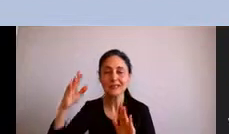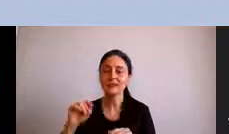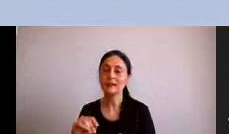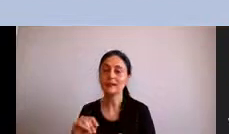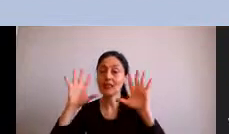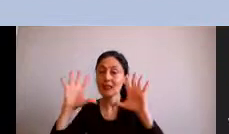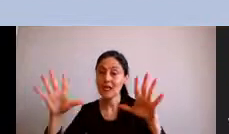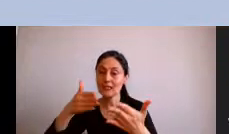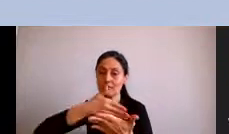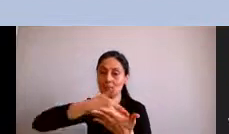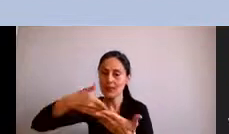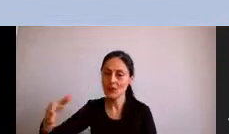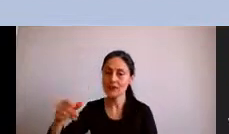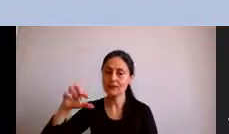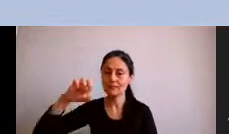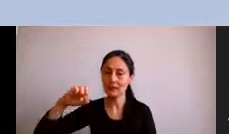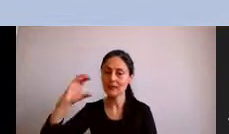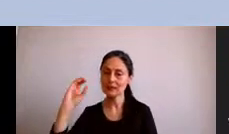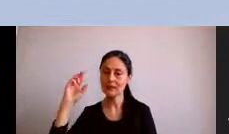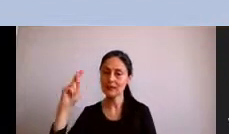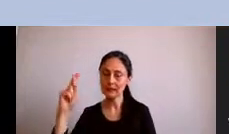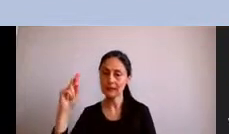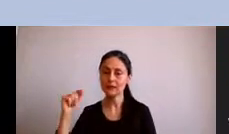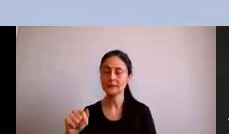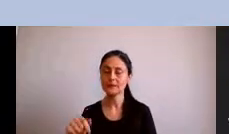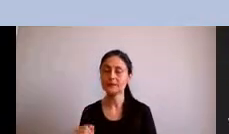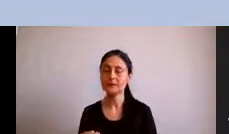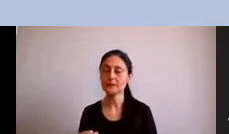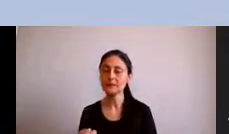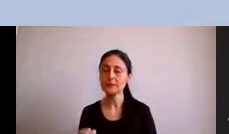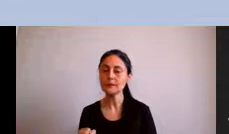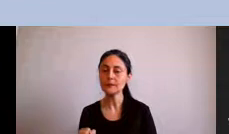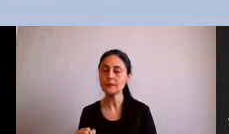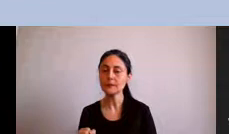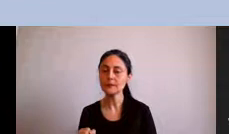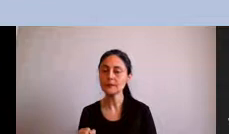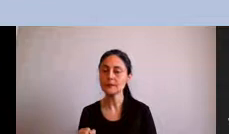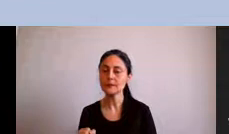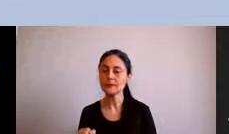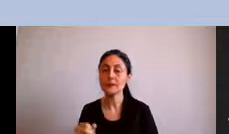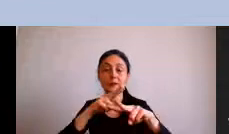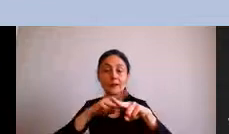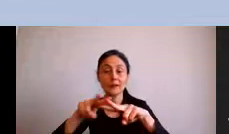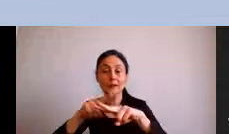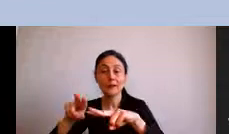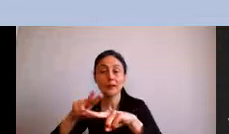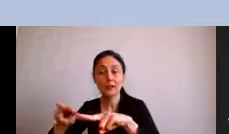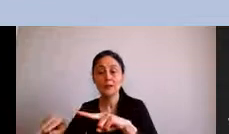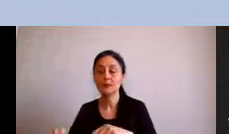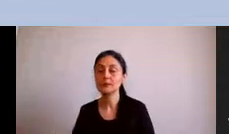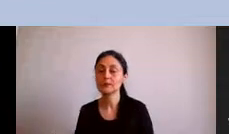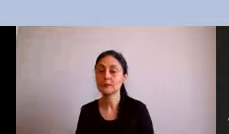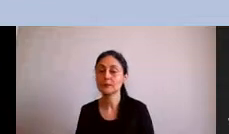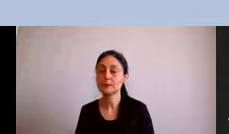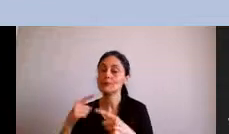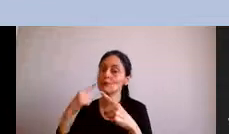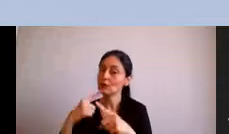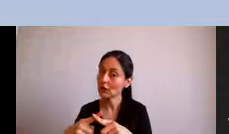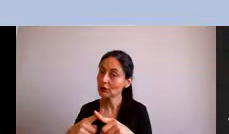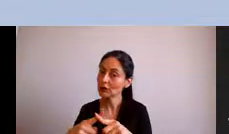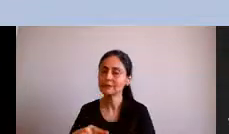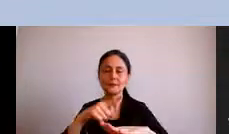hecho, otro tanto test de antígeno y otros que uno siempre lo escucha en la televisión, han sido realizados por tecnólogos médicos. Así es